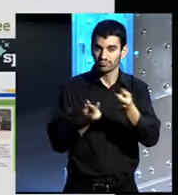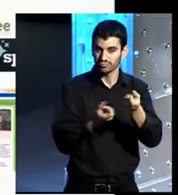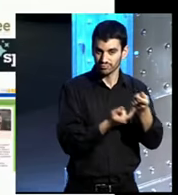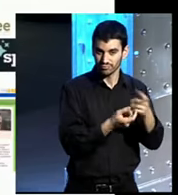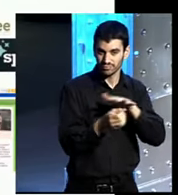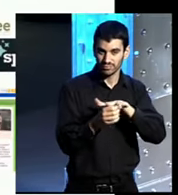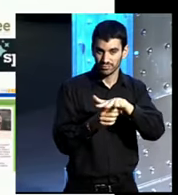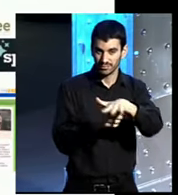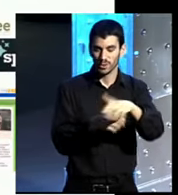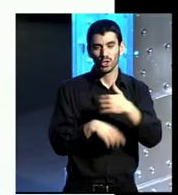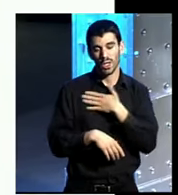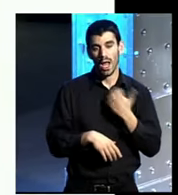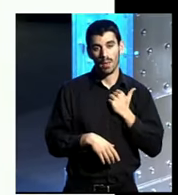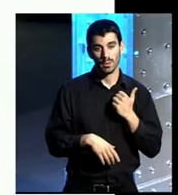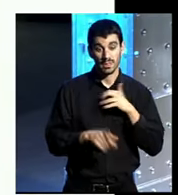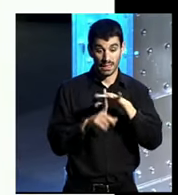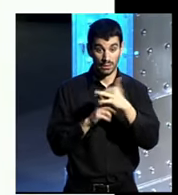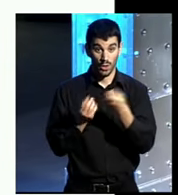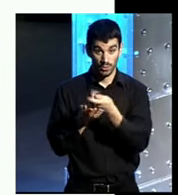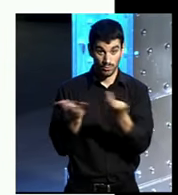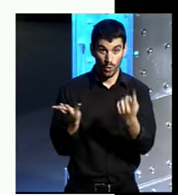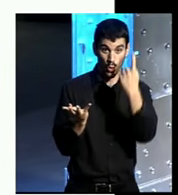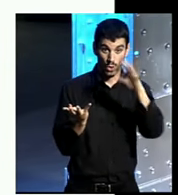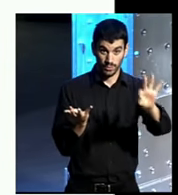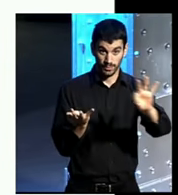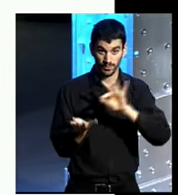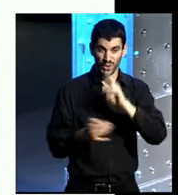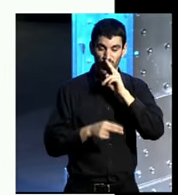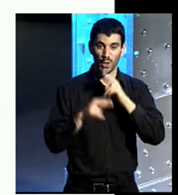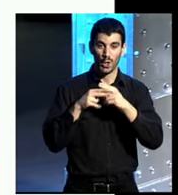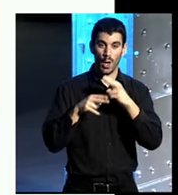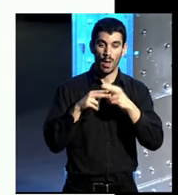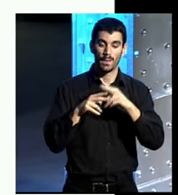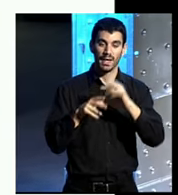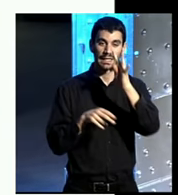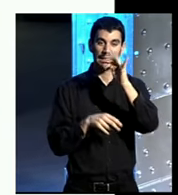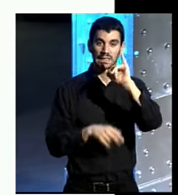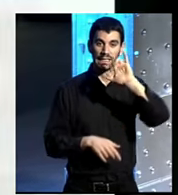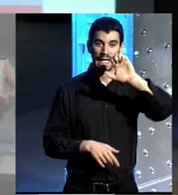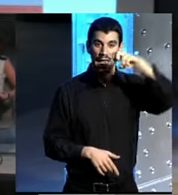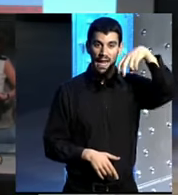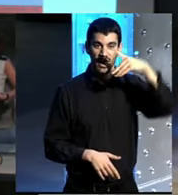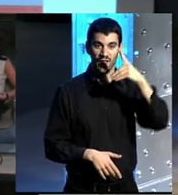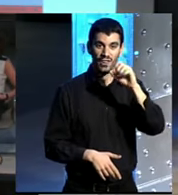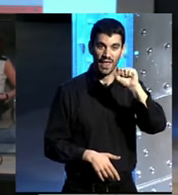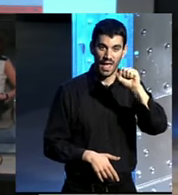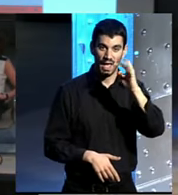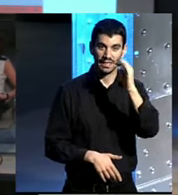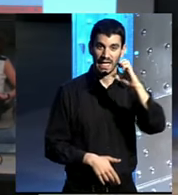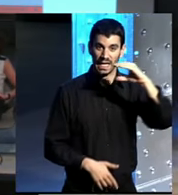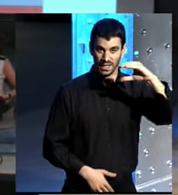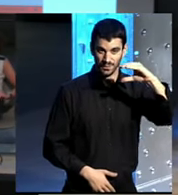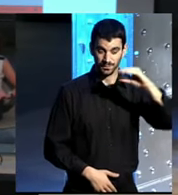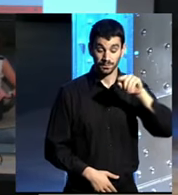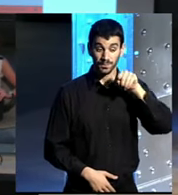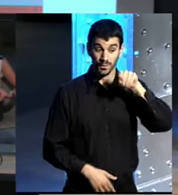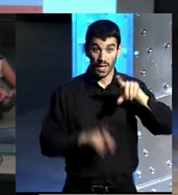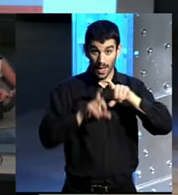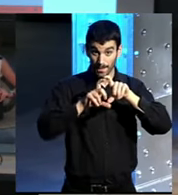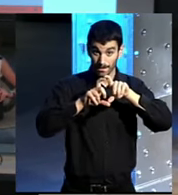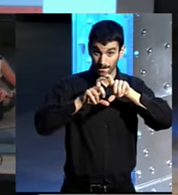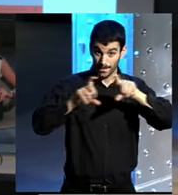uno en particular, en el de Tiendatec, que que está impulsado por una empresa que se